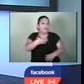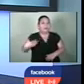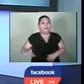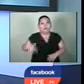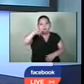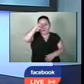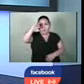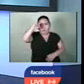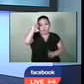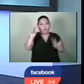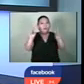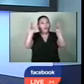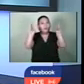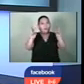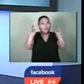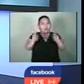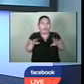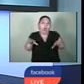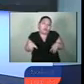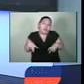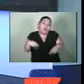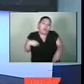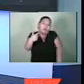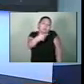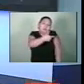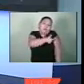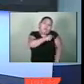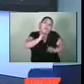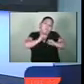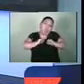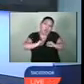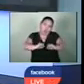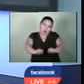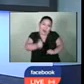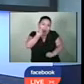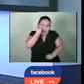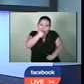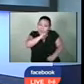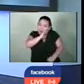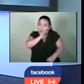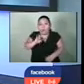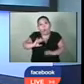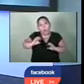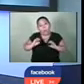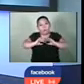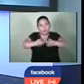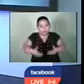habló del tema de la eutanasia y el aborto. Conozcamos más en el siguiente informe.